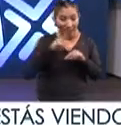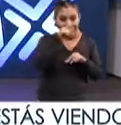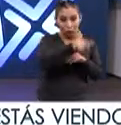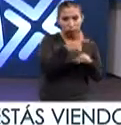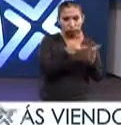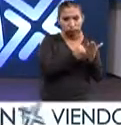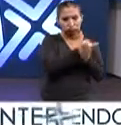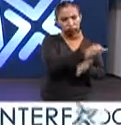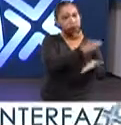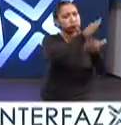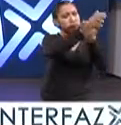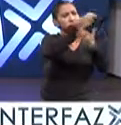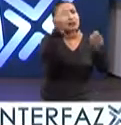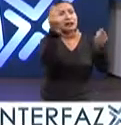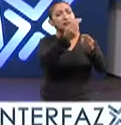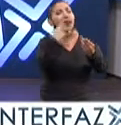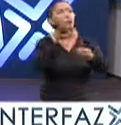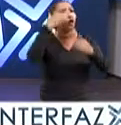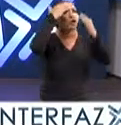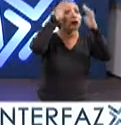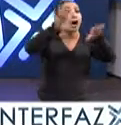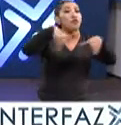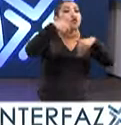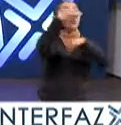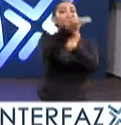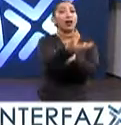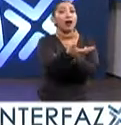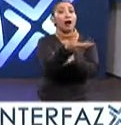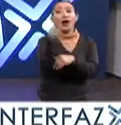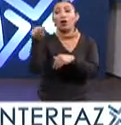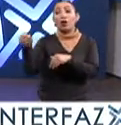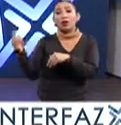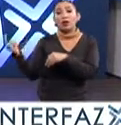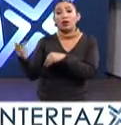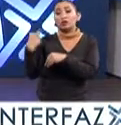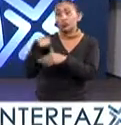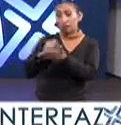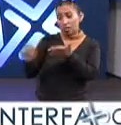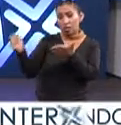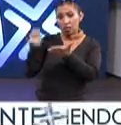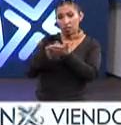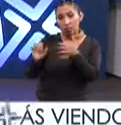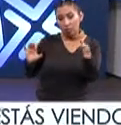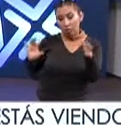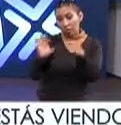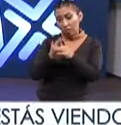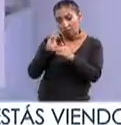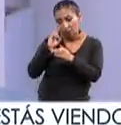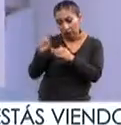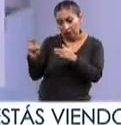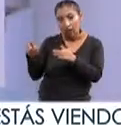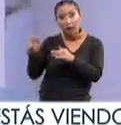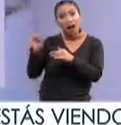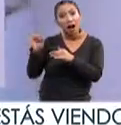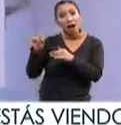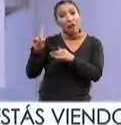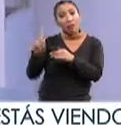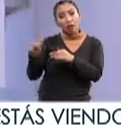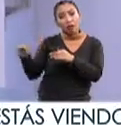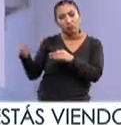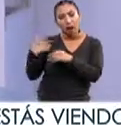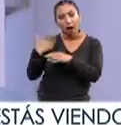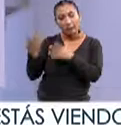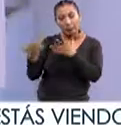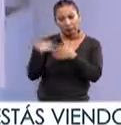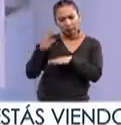esa decisión y necesidad de Fernando del Paso con la necesidad de escribir, y te das cuenta que Fernando del Paso a veces a